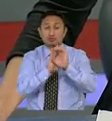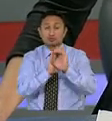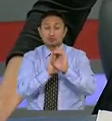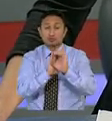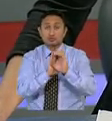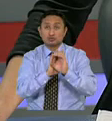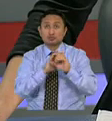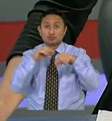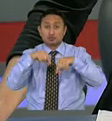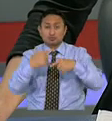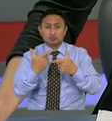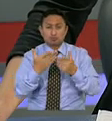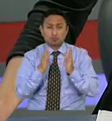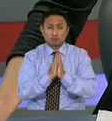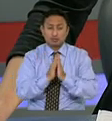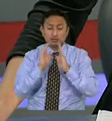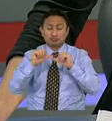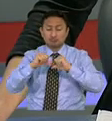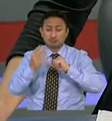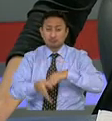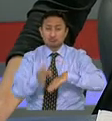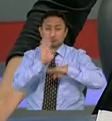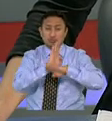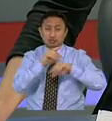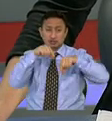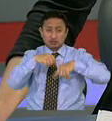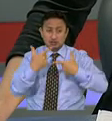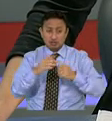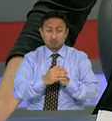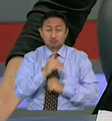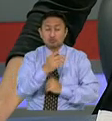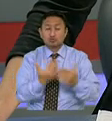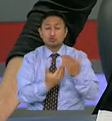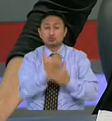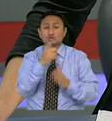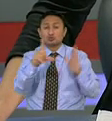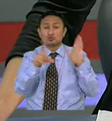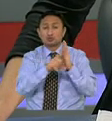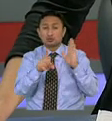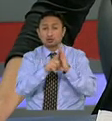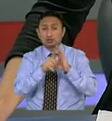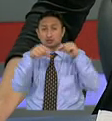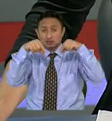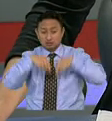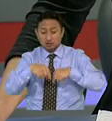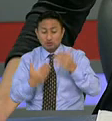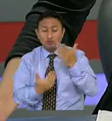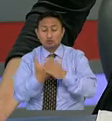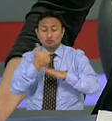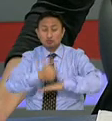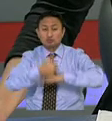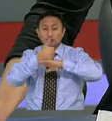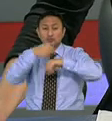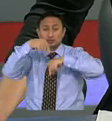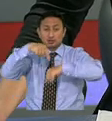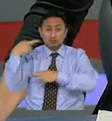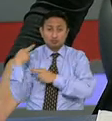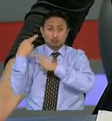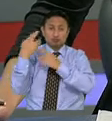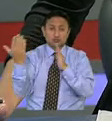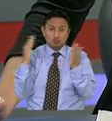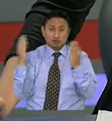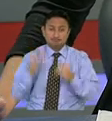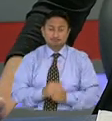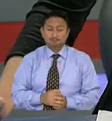Ciudadana exhortaron a la Asamblea Nacional a aprobar una ley interpretativa para designar un Contralor encargado. Por